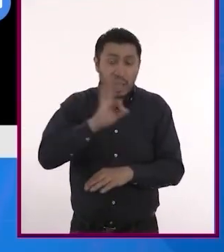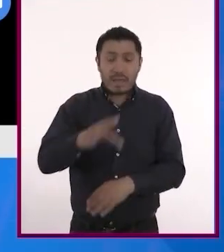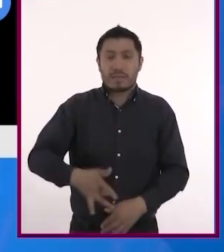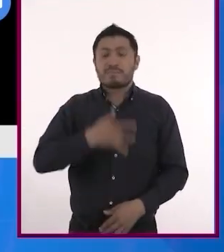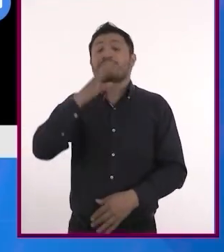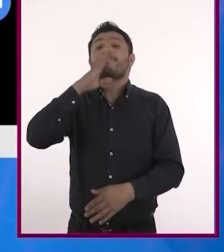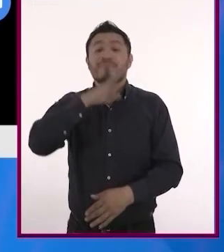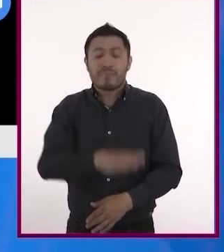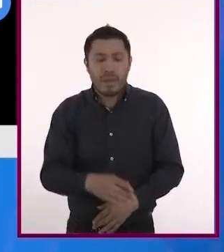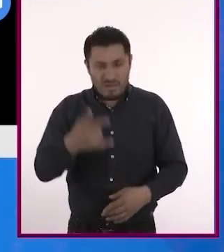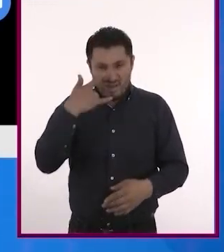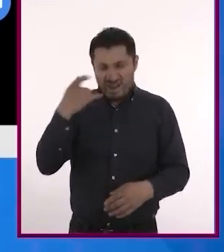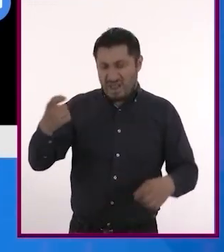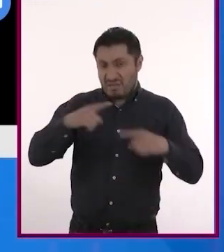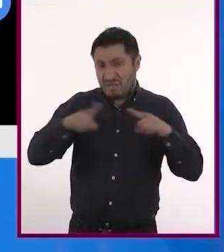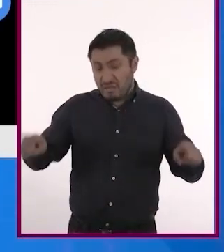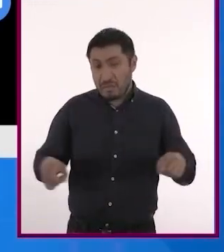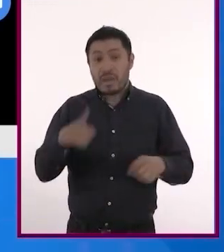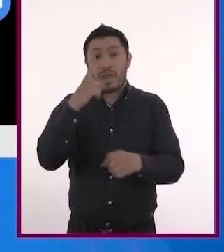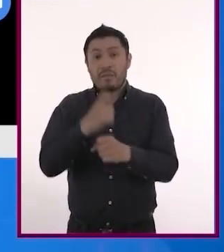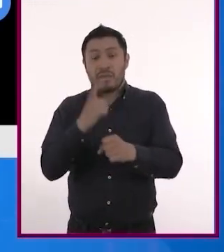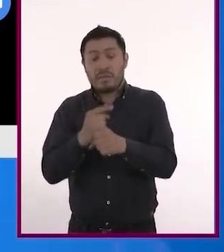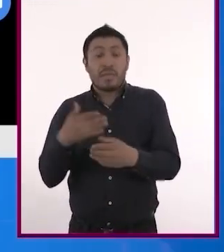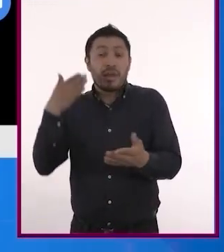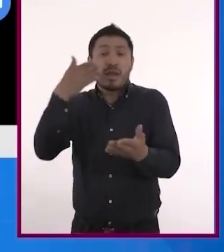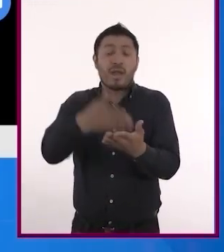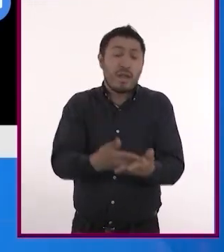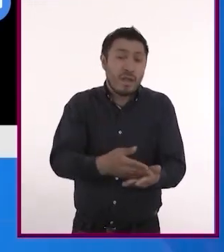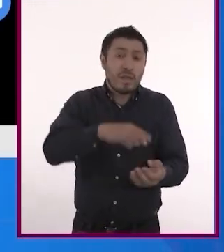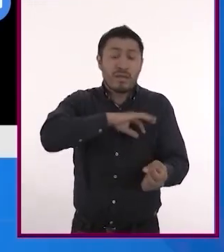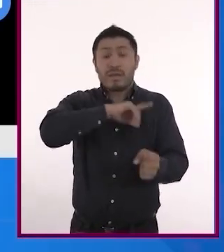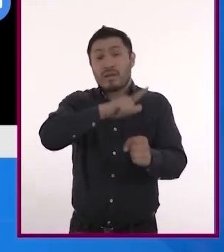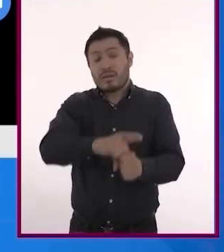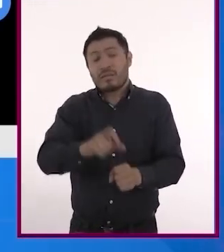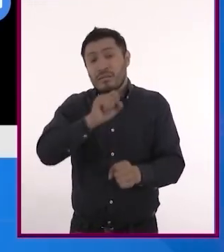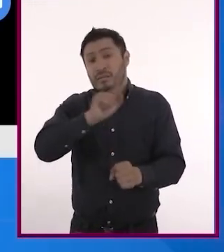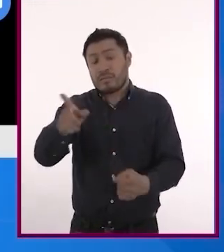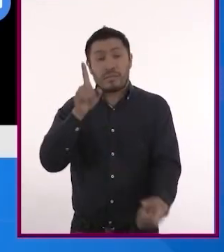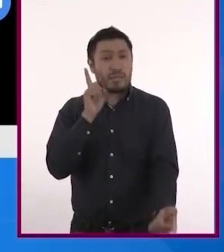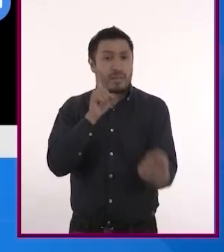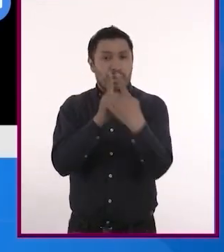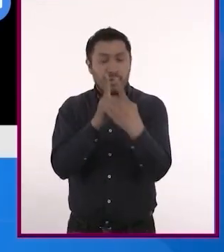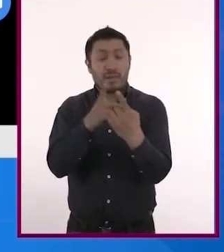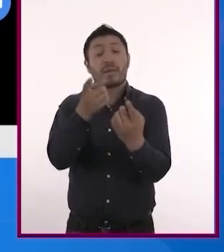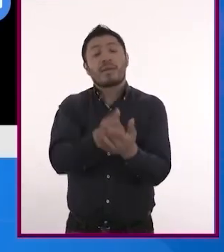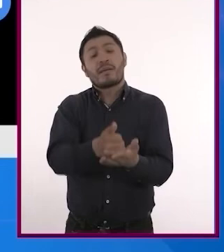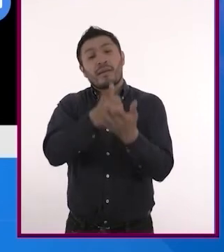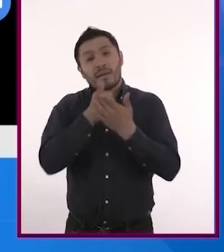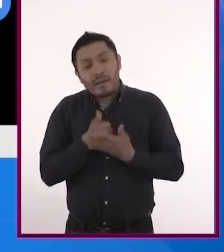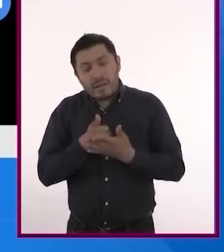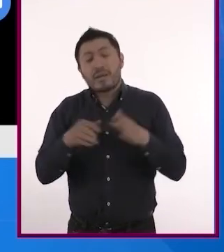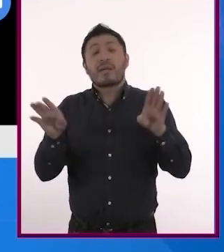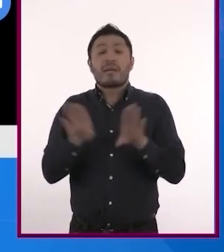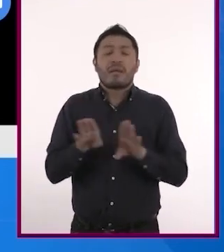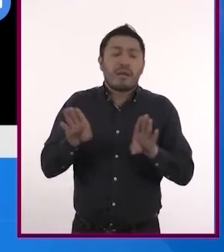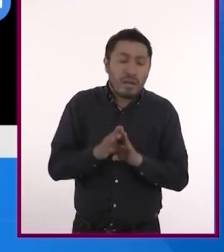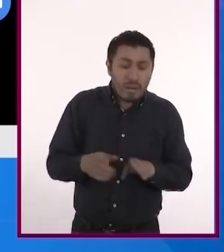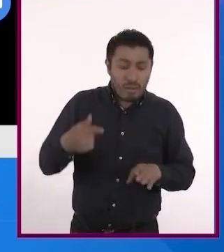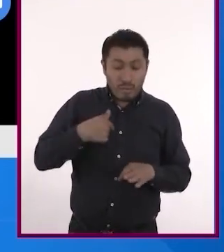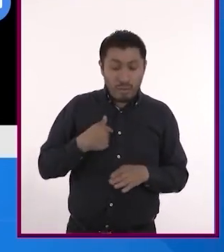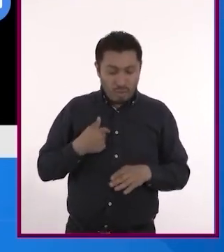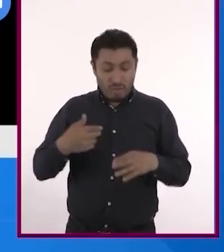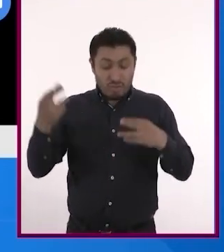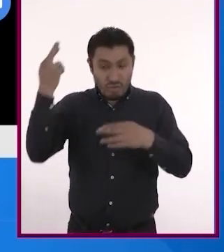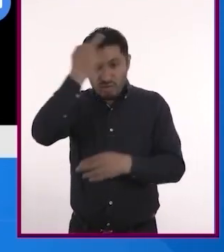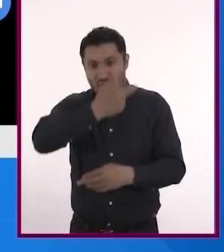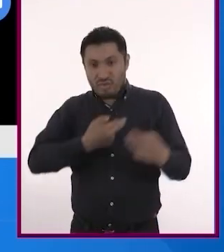es poder hacer una consulta con un especialista que nos ayude a ver de qué modo podemos afrontar